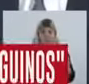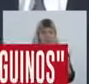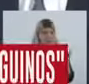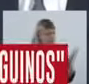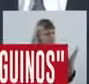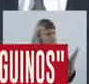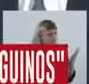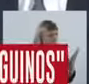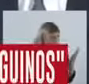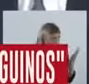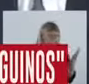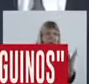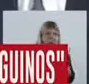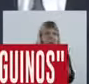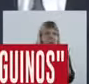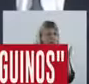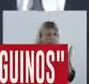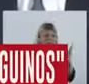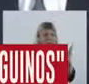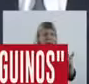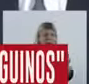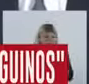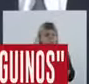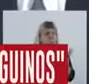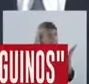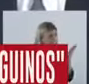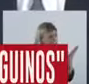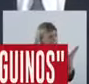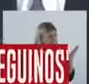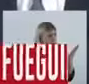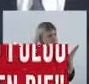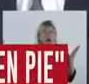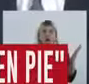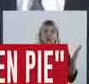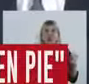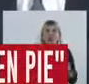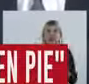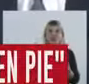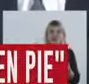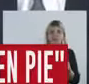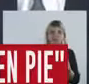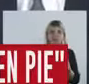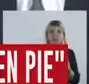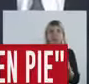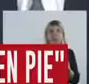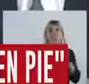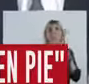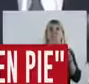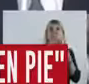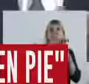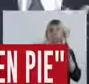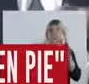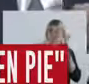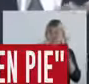cuál es la barrita que baja. Sí, ajustamos. Dejamos de pagar intereses a los